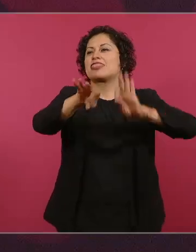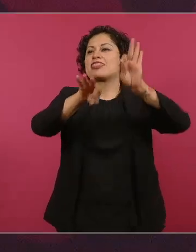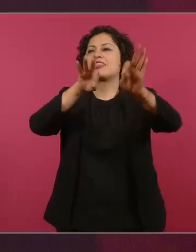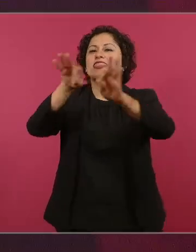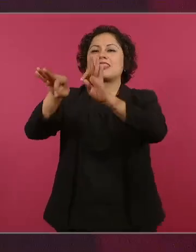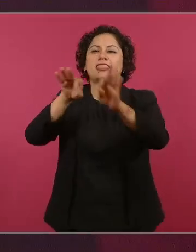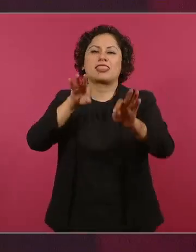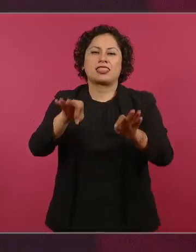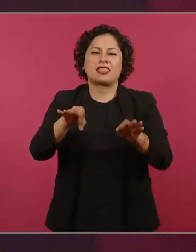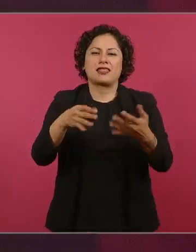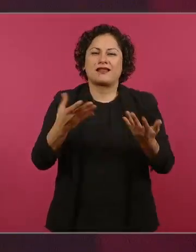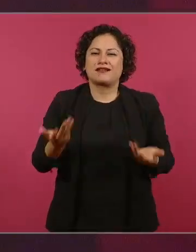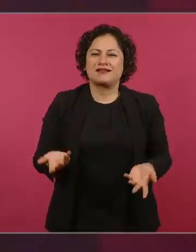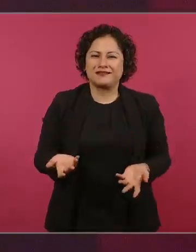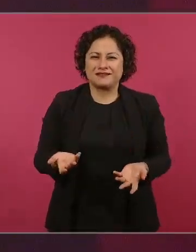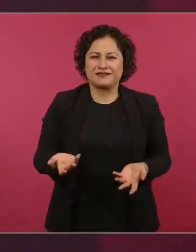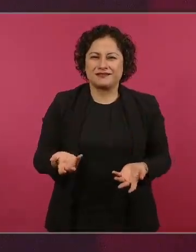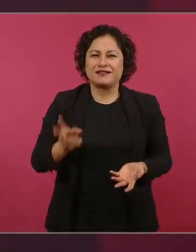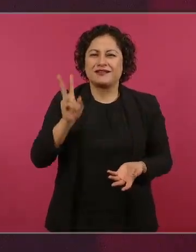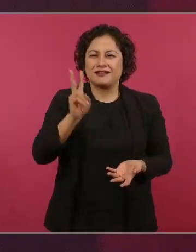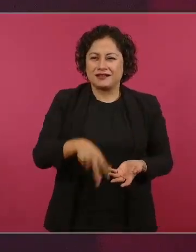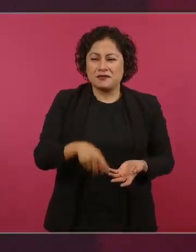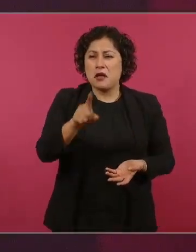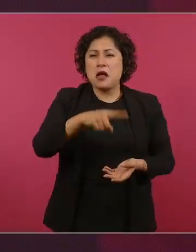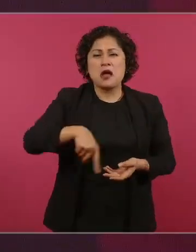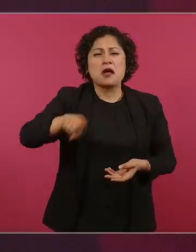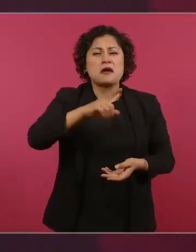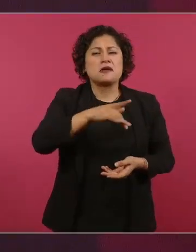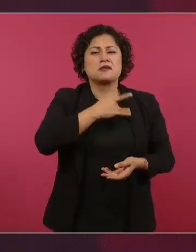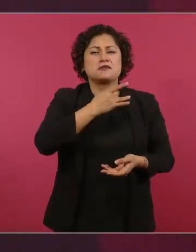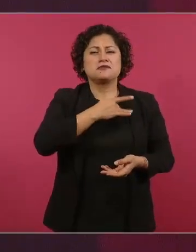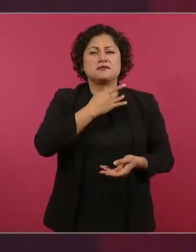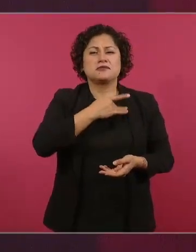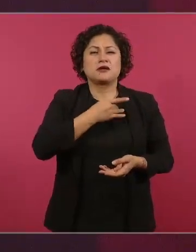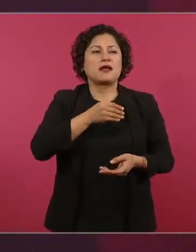serios. Son mentirosos.